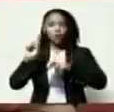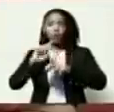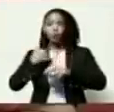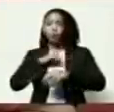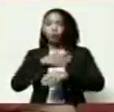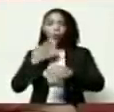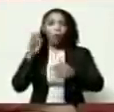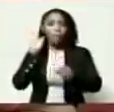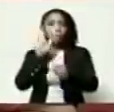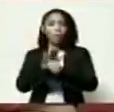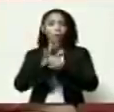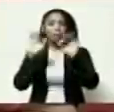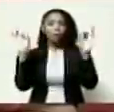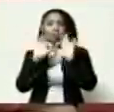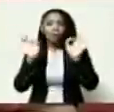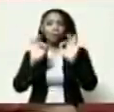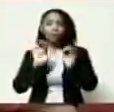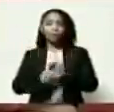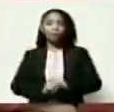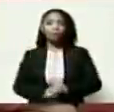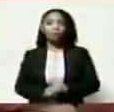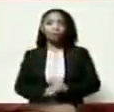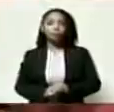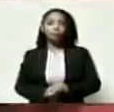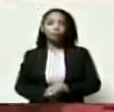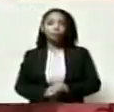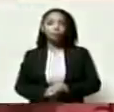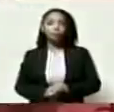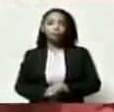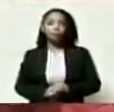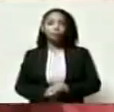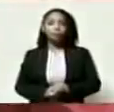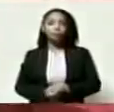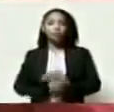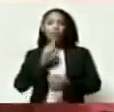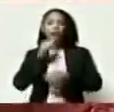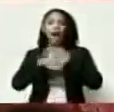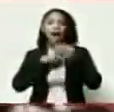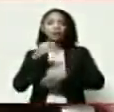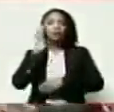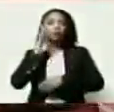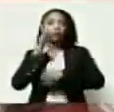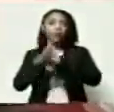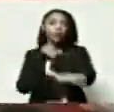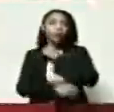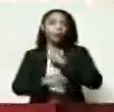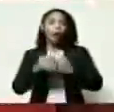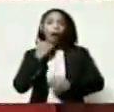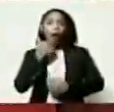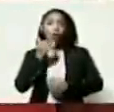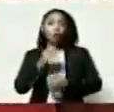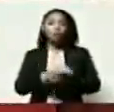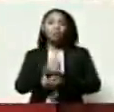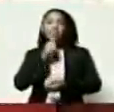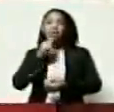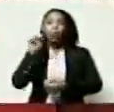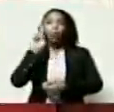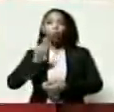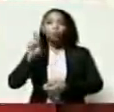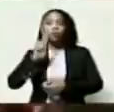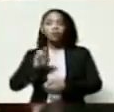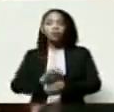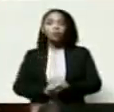ocultar absolutamente nada. Quien esté cometiendo hechos delictivos, quien utilice